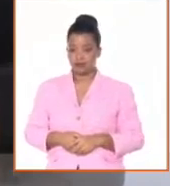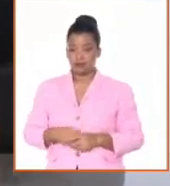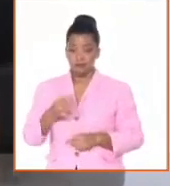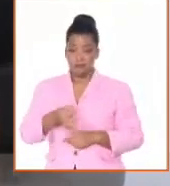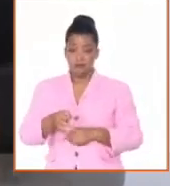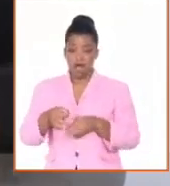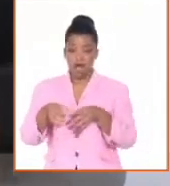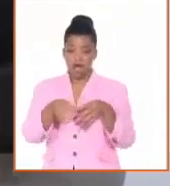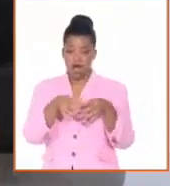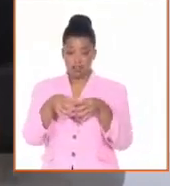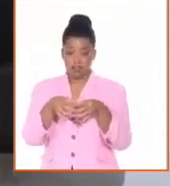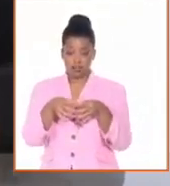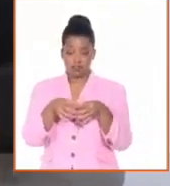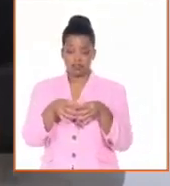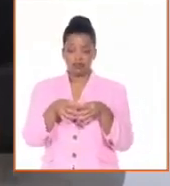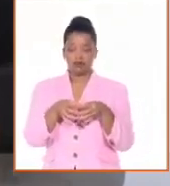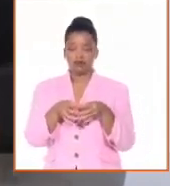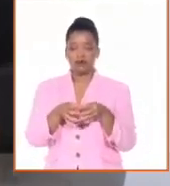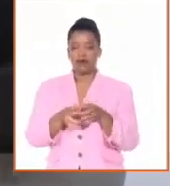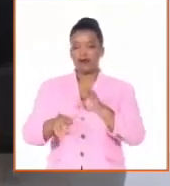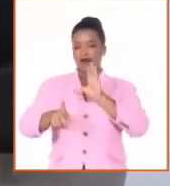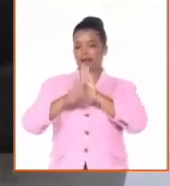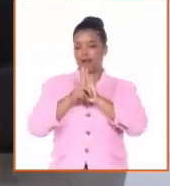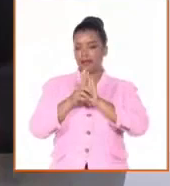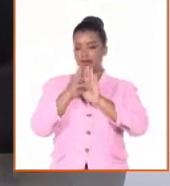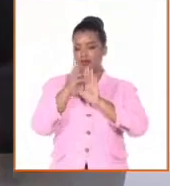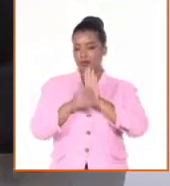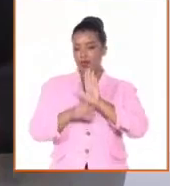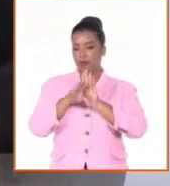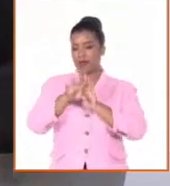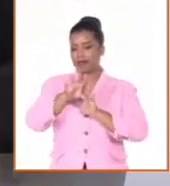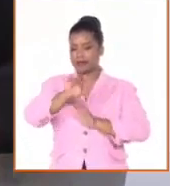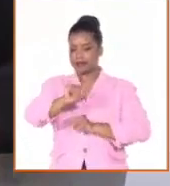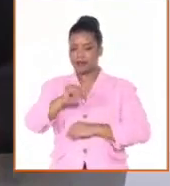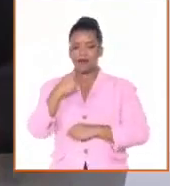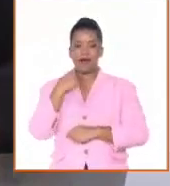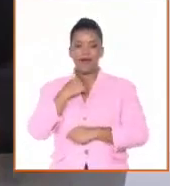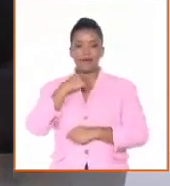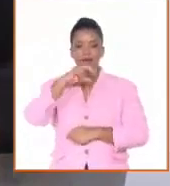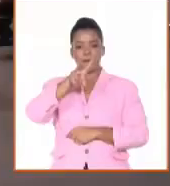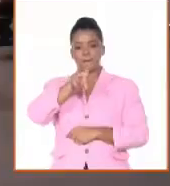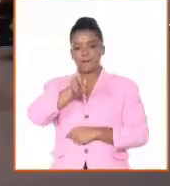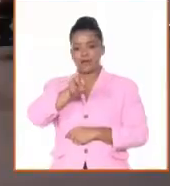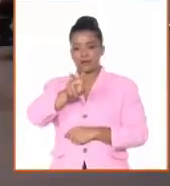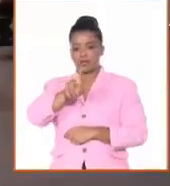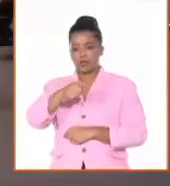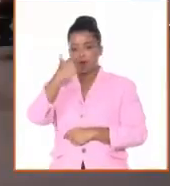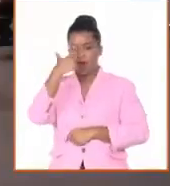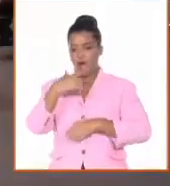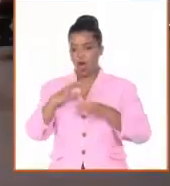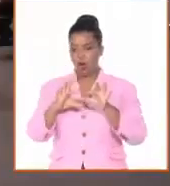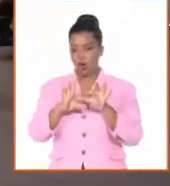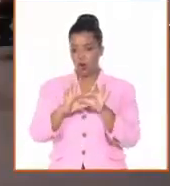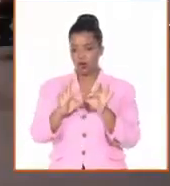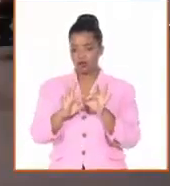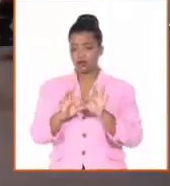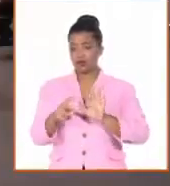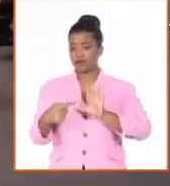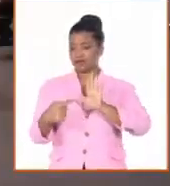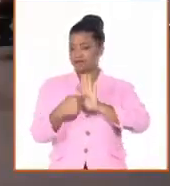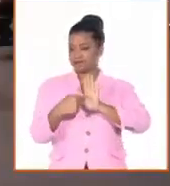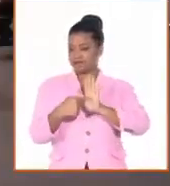responsabilidad limitada es el decreto ley 46 del año 2021 de agosto 2021 donde bueno se establece